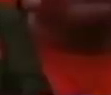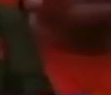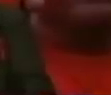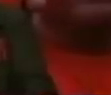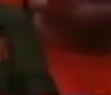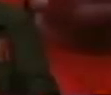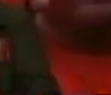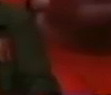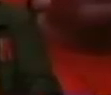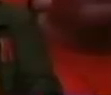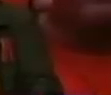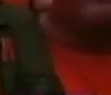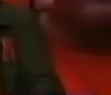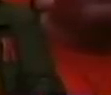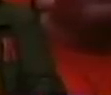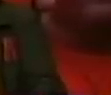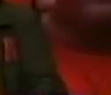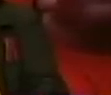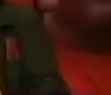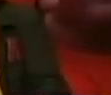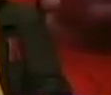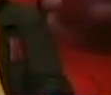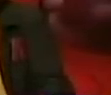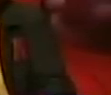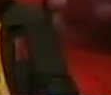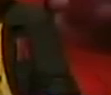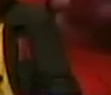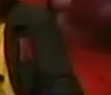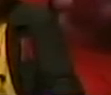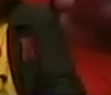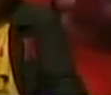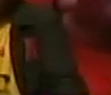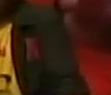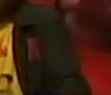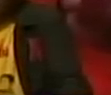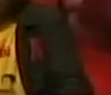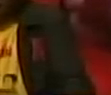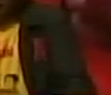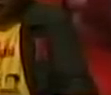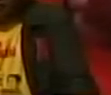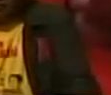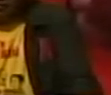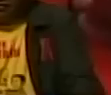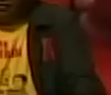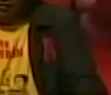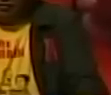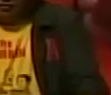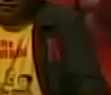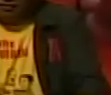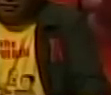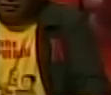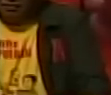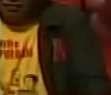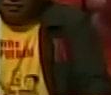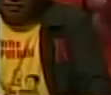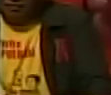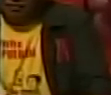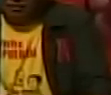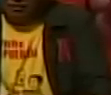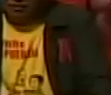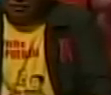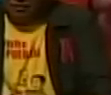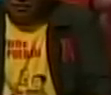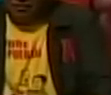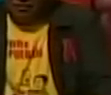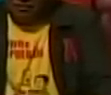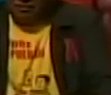multiplicarnos. Entonces no basta venir a una marcha. Cuando regresamos de la marcha, esa caminata, ese